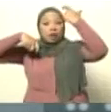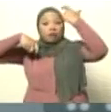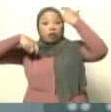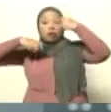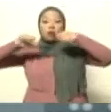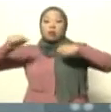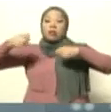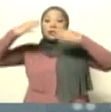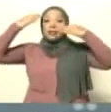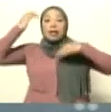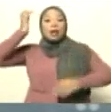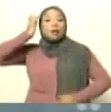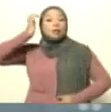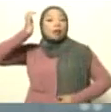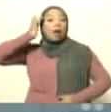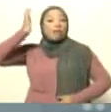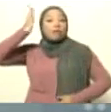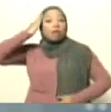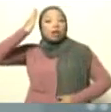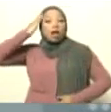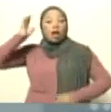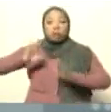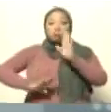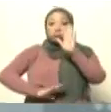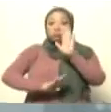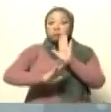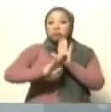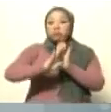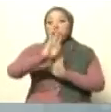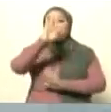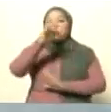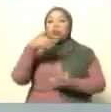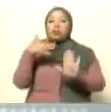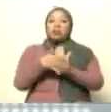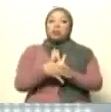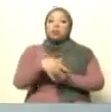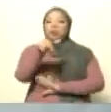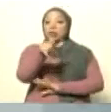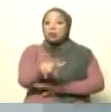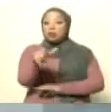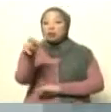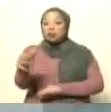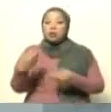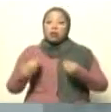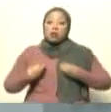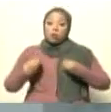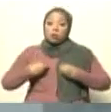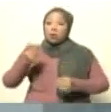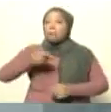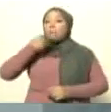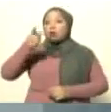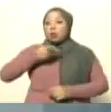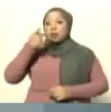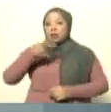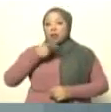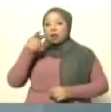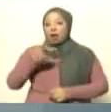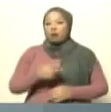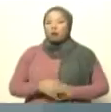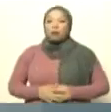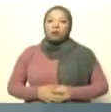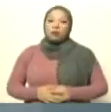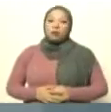gran sabiduría en todo momento, cada instante de su vida política,